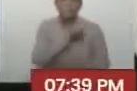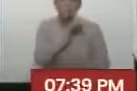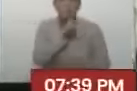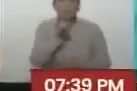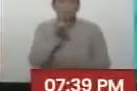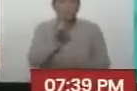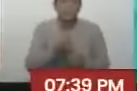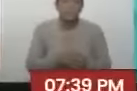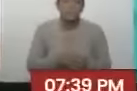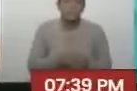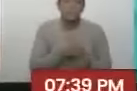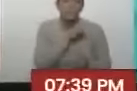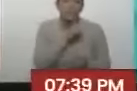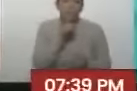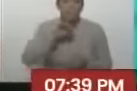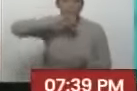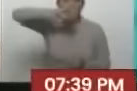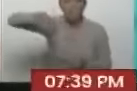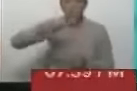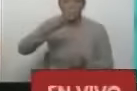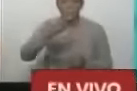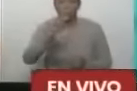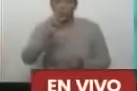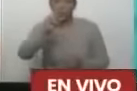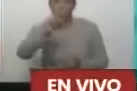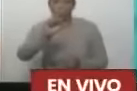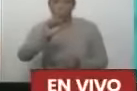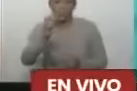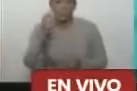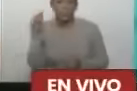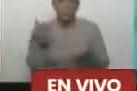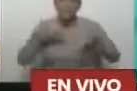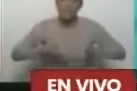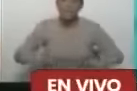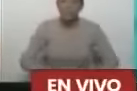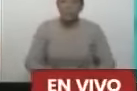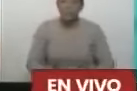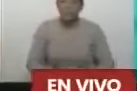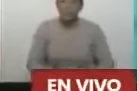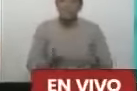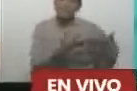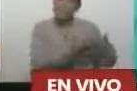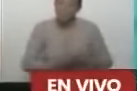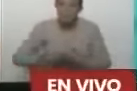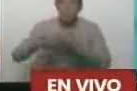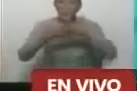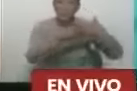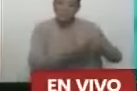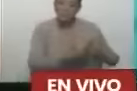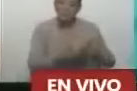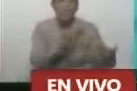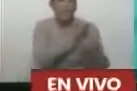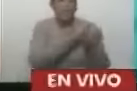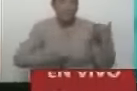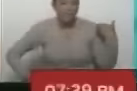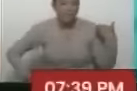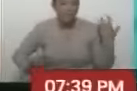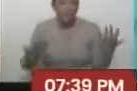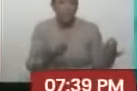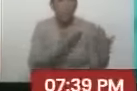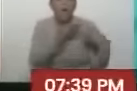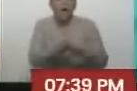llama Joan donow nacida en Estados Unidos de América y cuáles eran